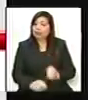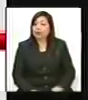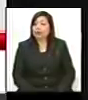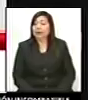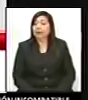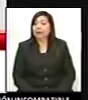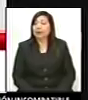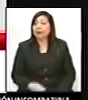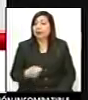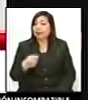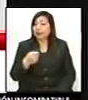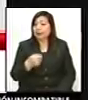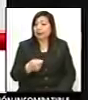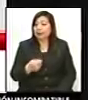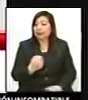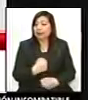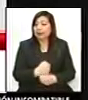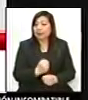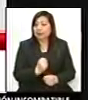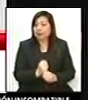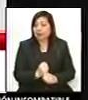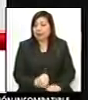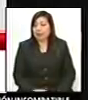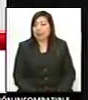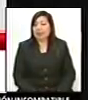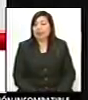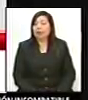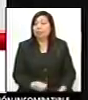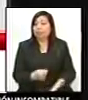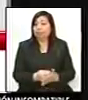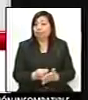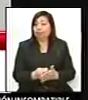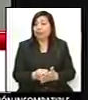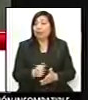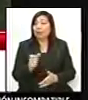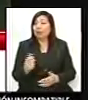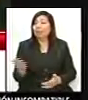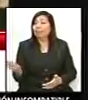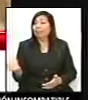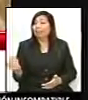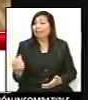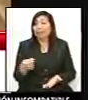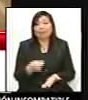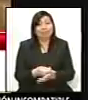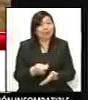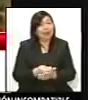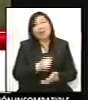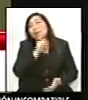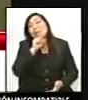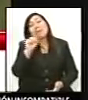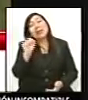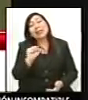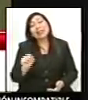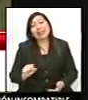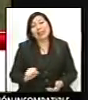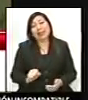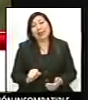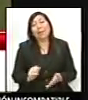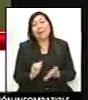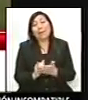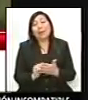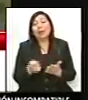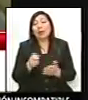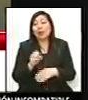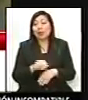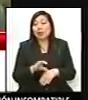regímenes pensionarios de la ONP, es decir, el dinero de nuestros jubilados. Es por estos hechos que los integrantes del